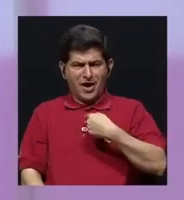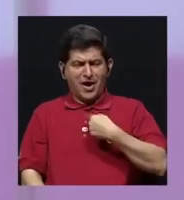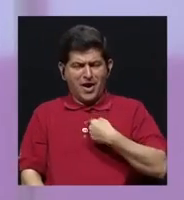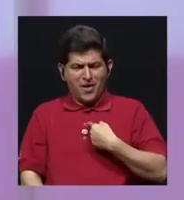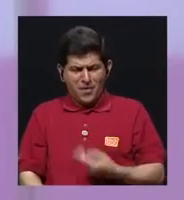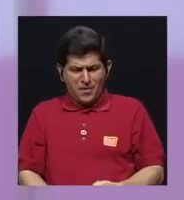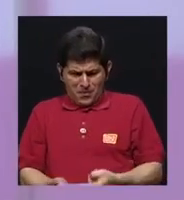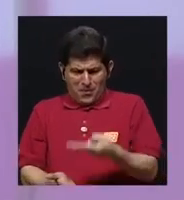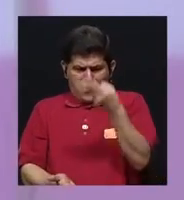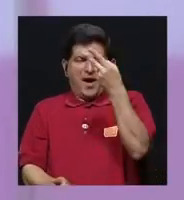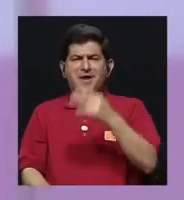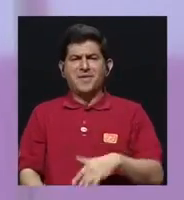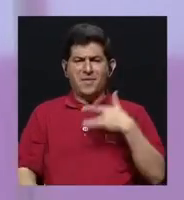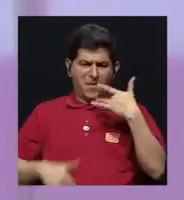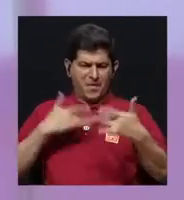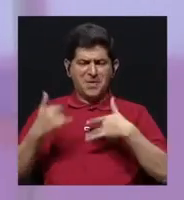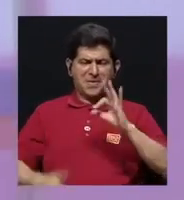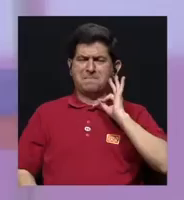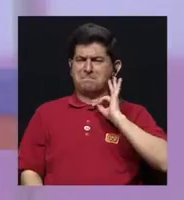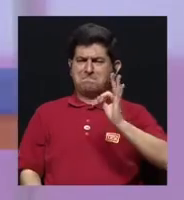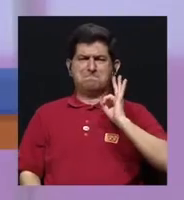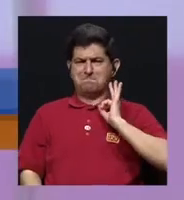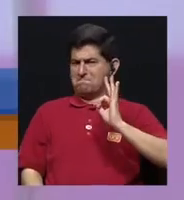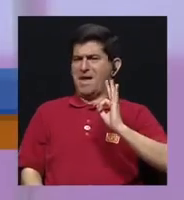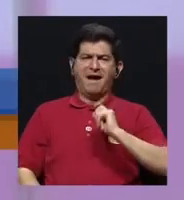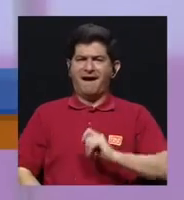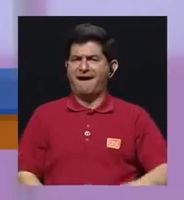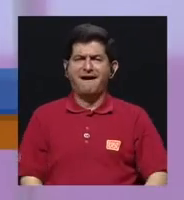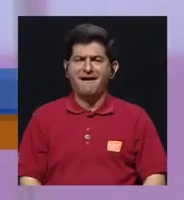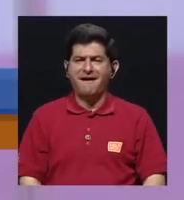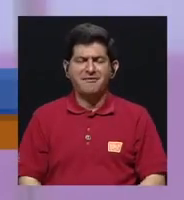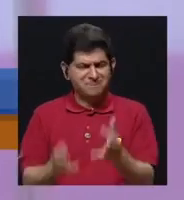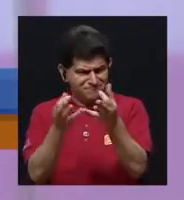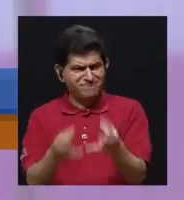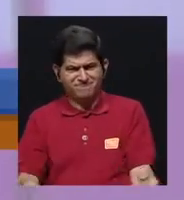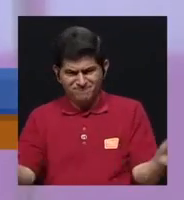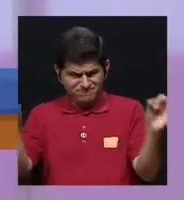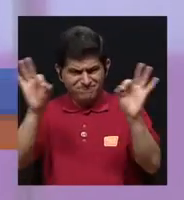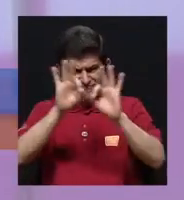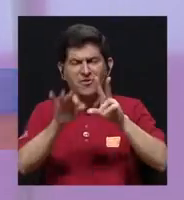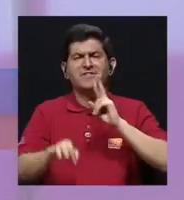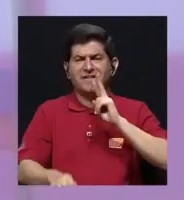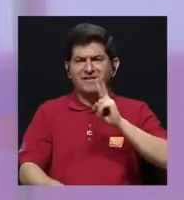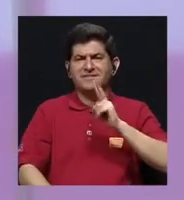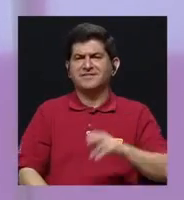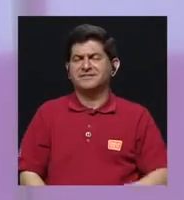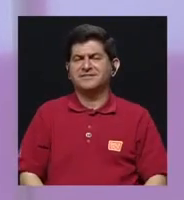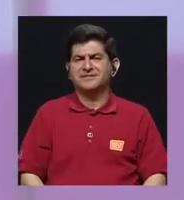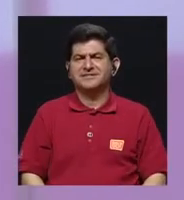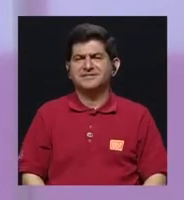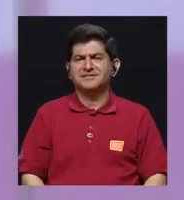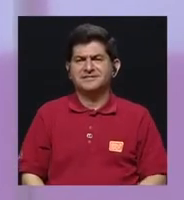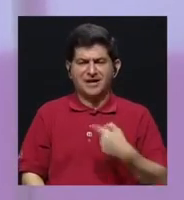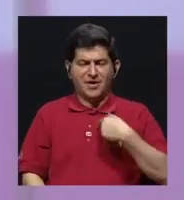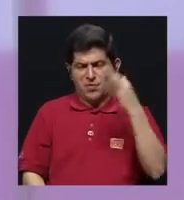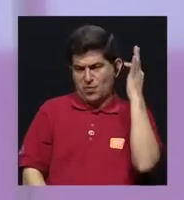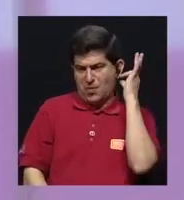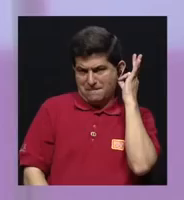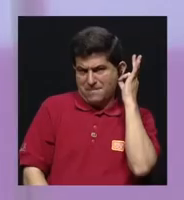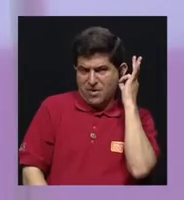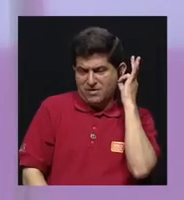uno, lo hacía sentir muy bien, que era muy importante, ¿verdad?, para una